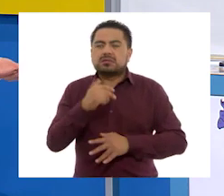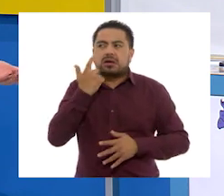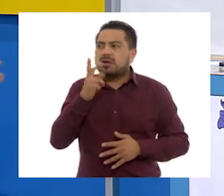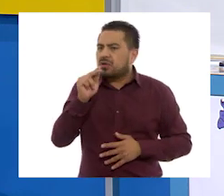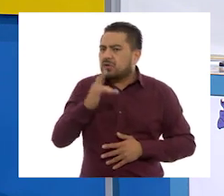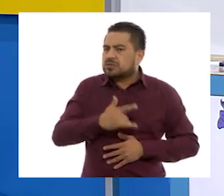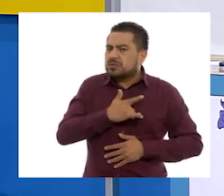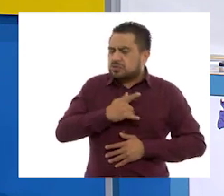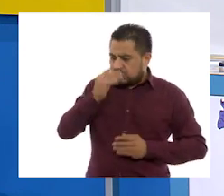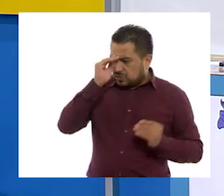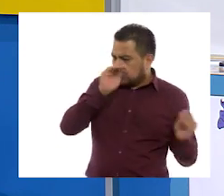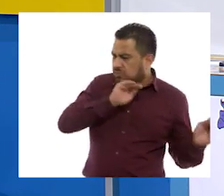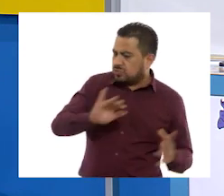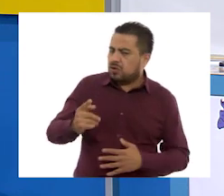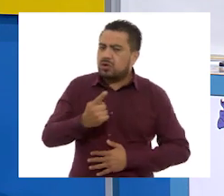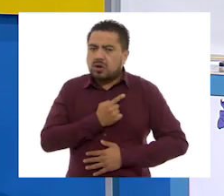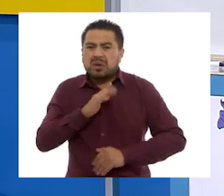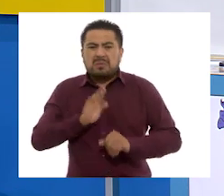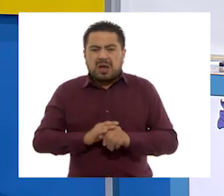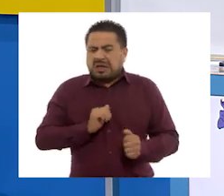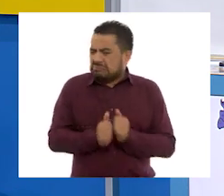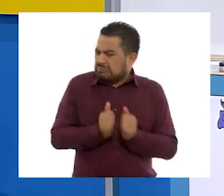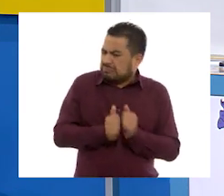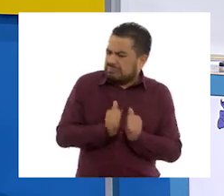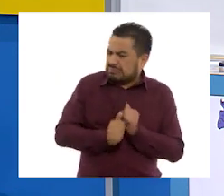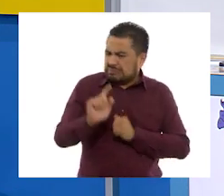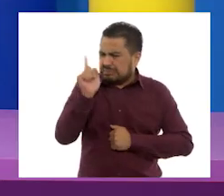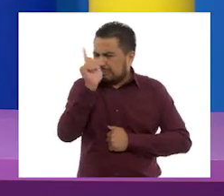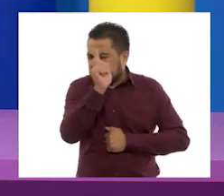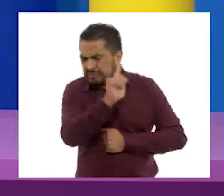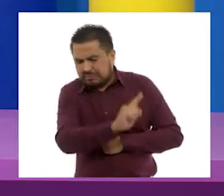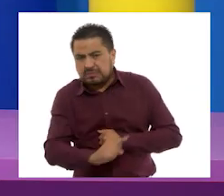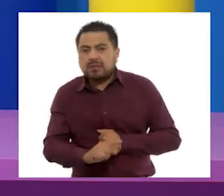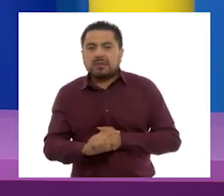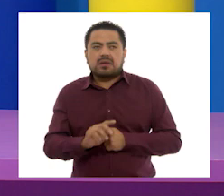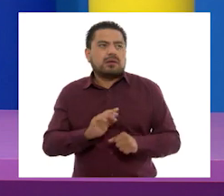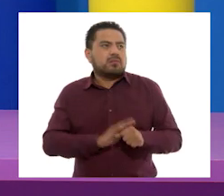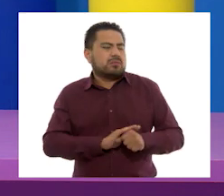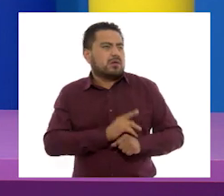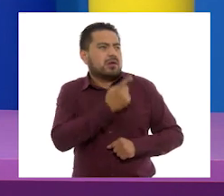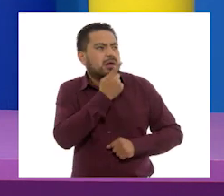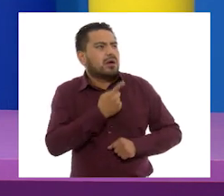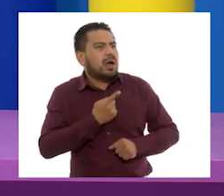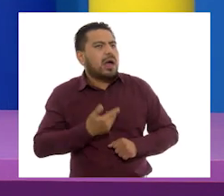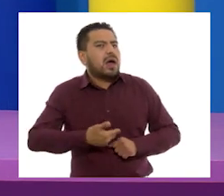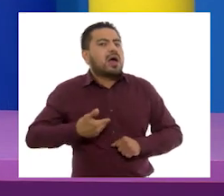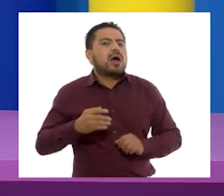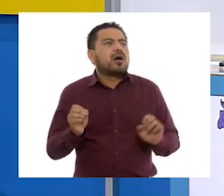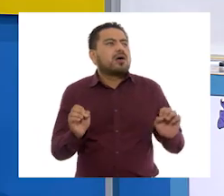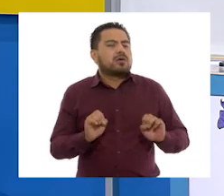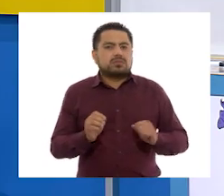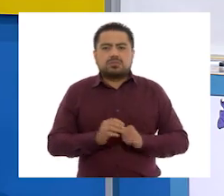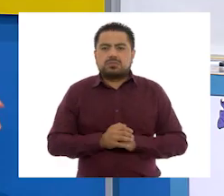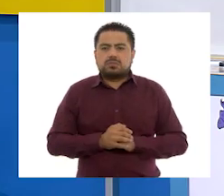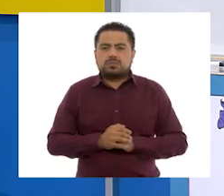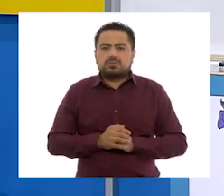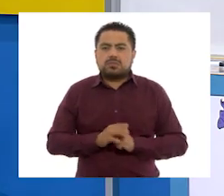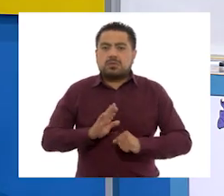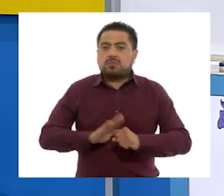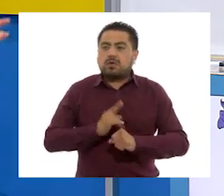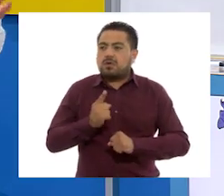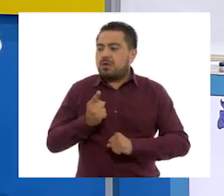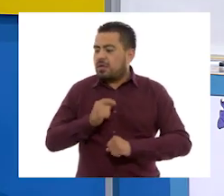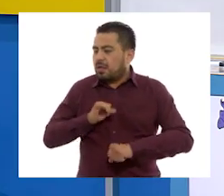sintieras abandonado, Raúl. Entonces me corrí, corrí. ¿Y por qué no me lo dijiste? Pues porque ni siquiera